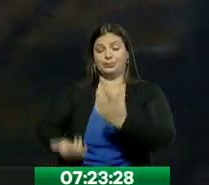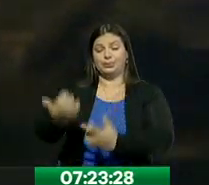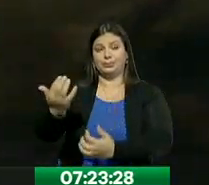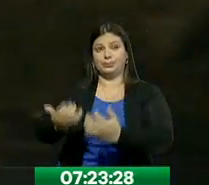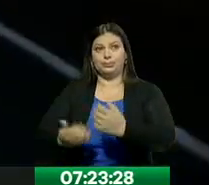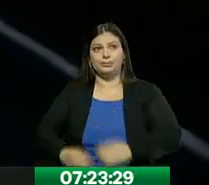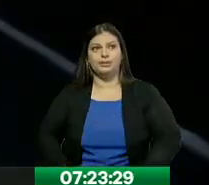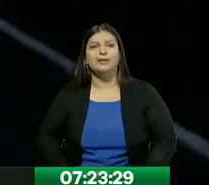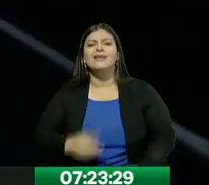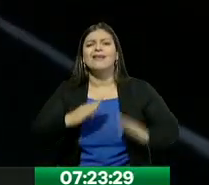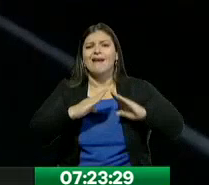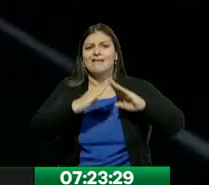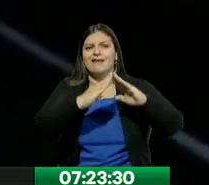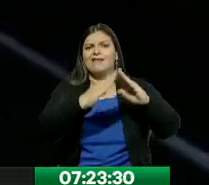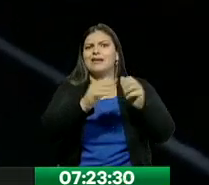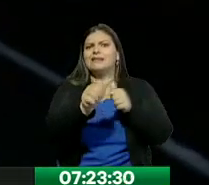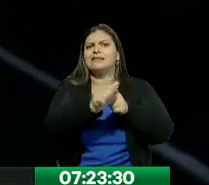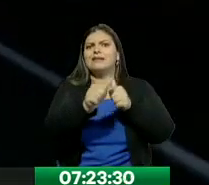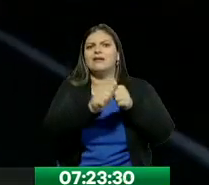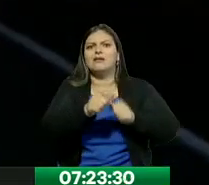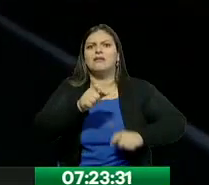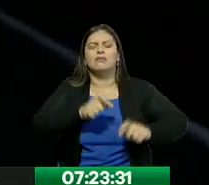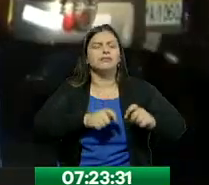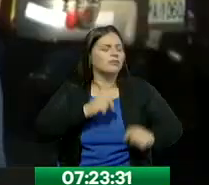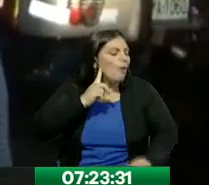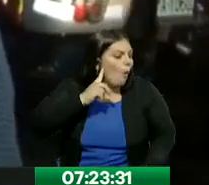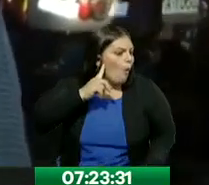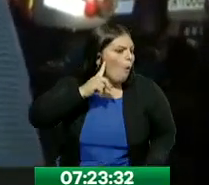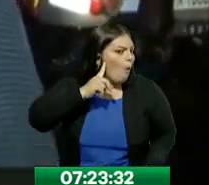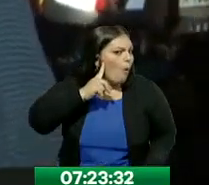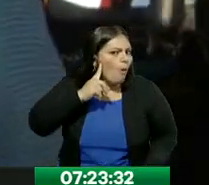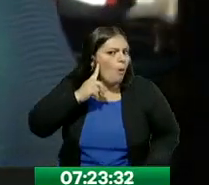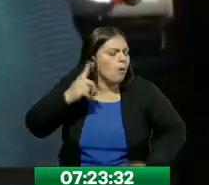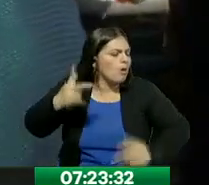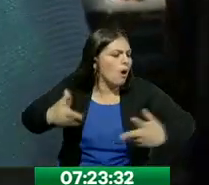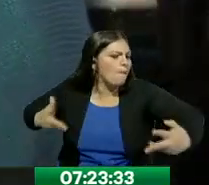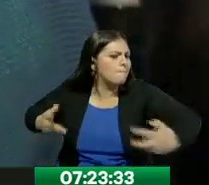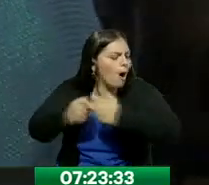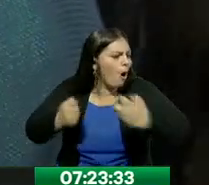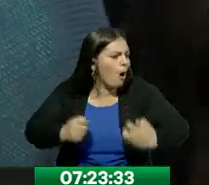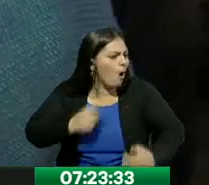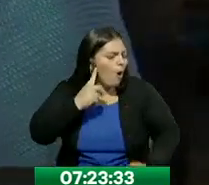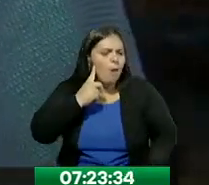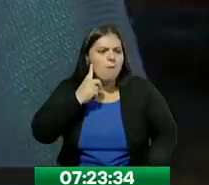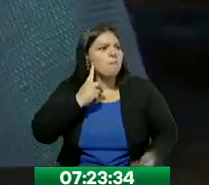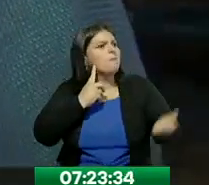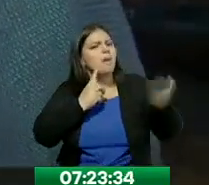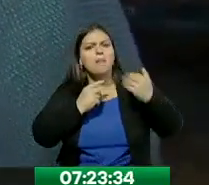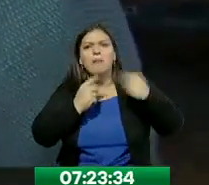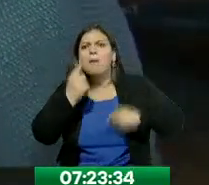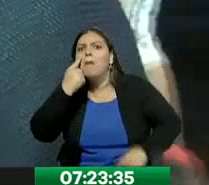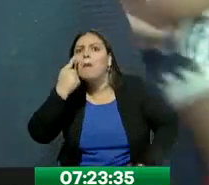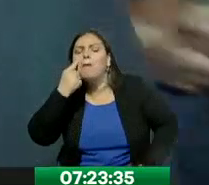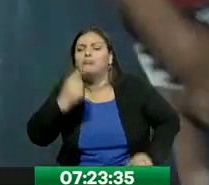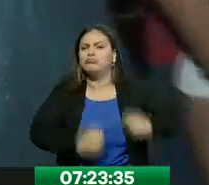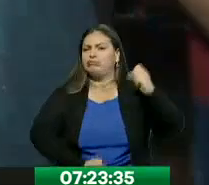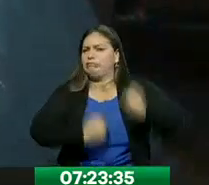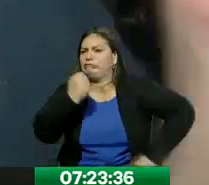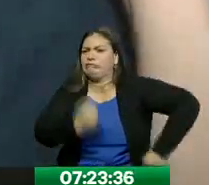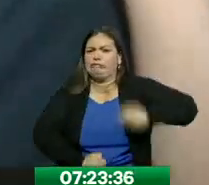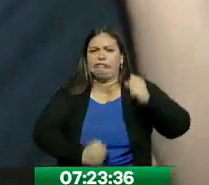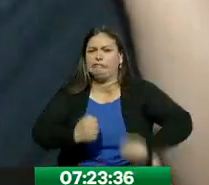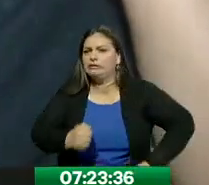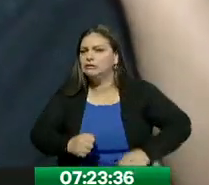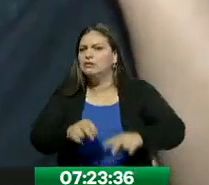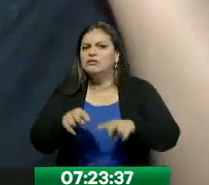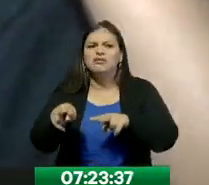al escuchar el estruendo y se sorprendieron al ver las llamas. Por eso salimos y nos dimos cuenta que ha de ser un choque, pero no vimos nada